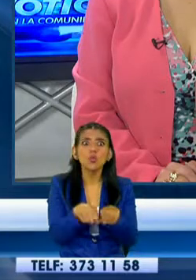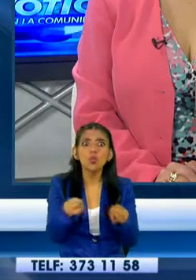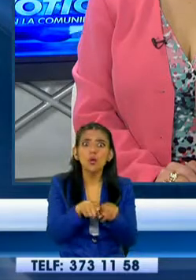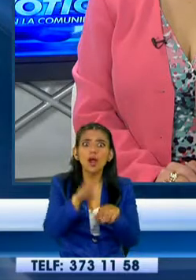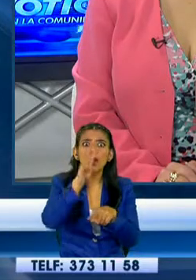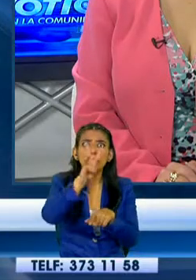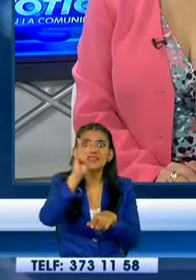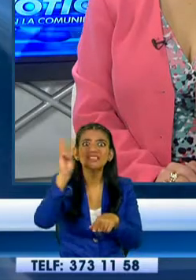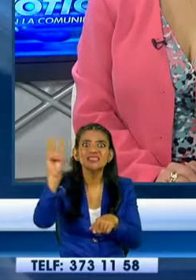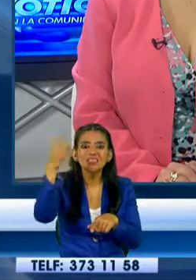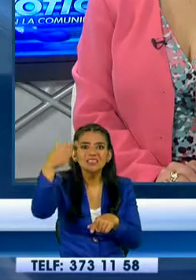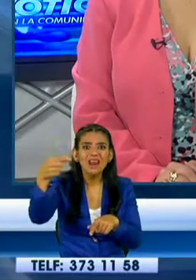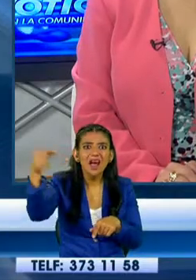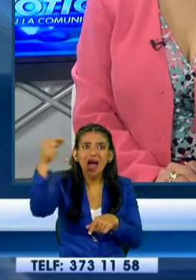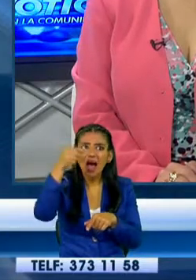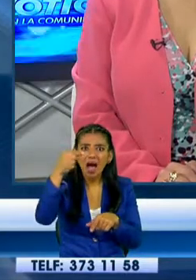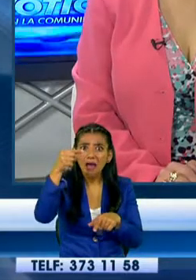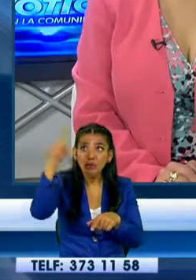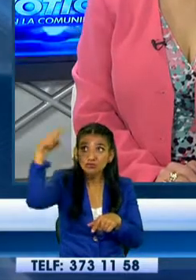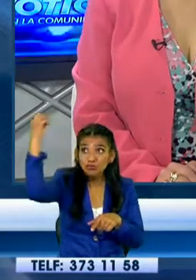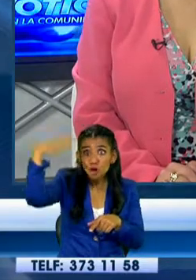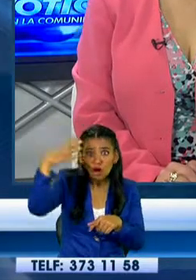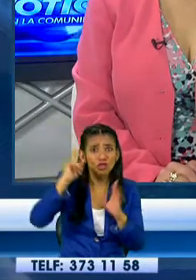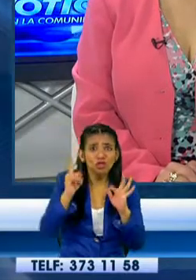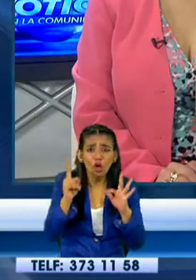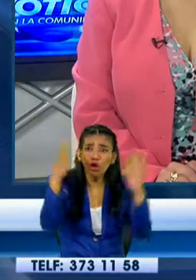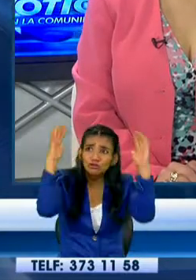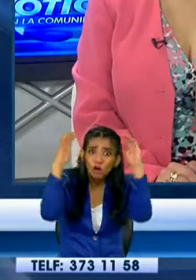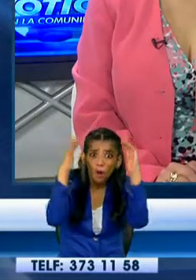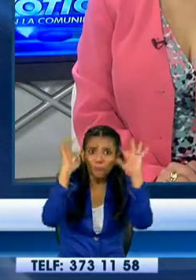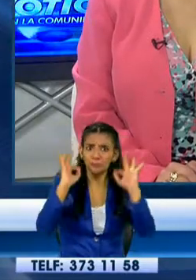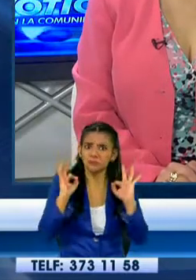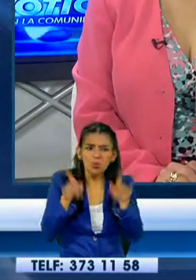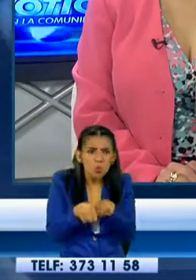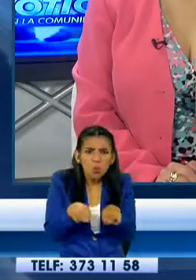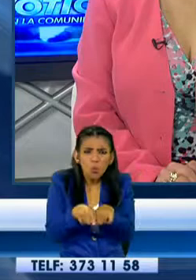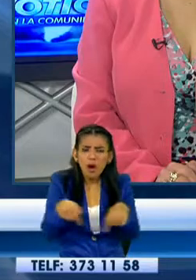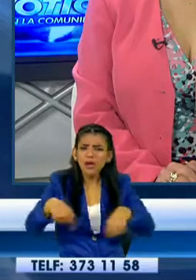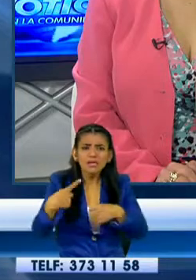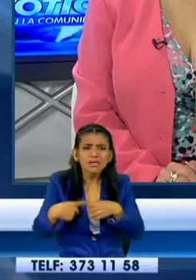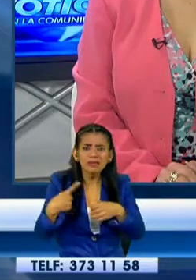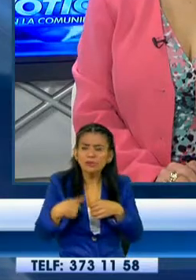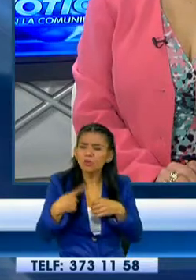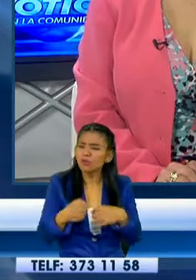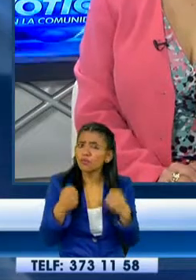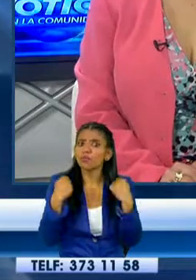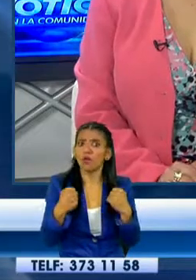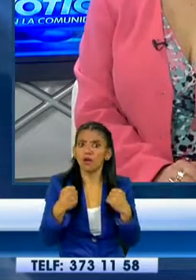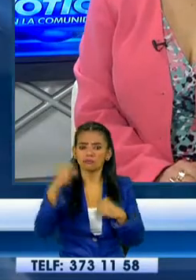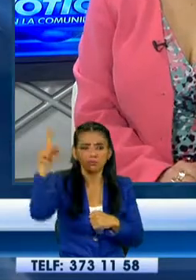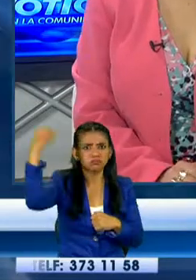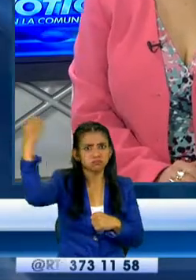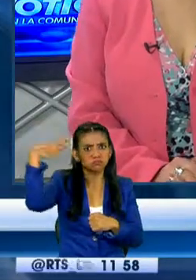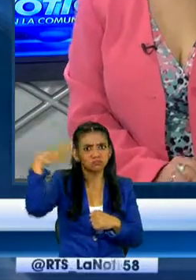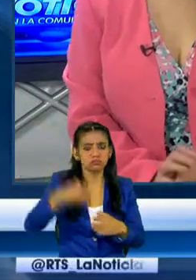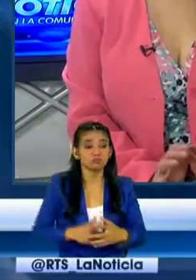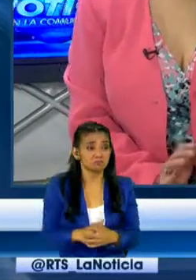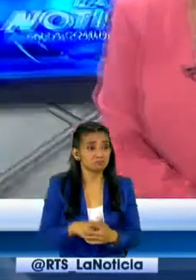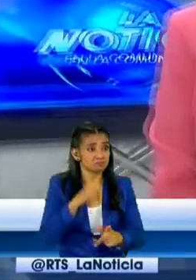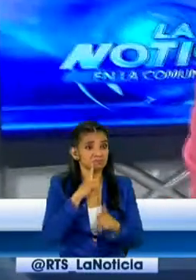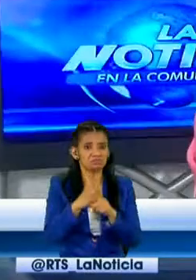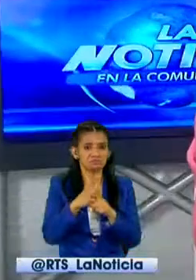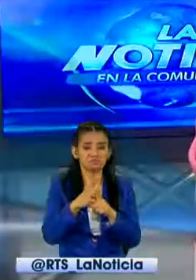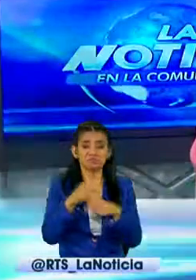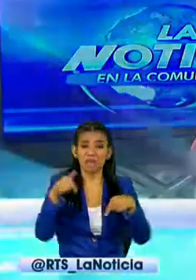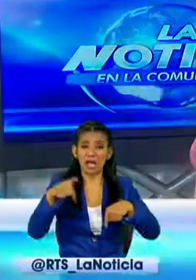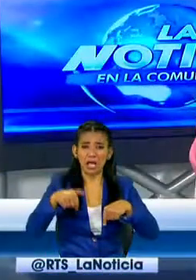Verito, bajo sombra. Así es. El clima en Quito está realmente terrible y mucha atención, vecinos. Efectivamente, Robert, amigos televidentes, las